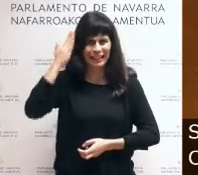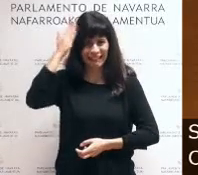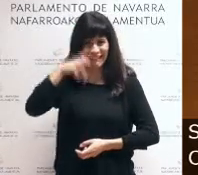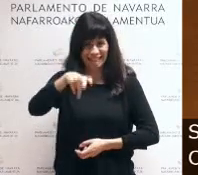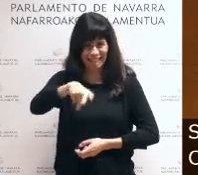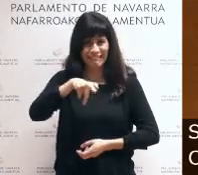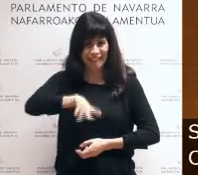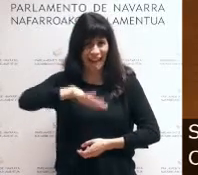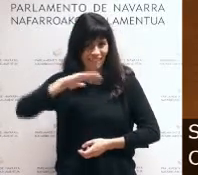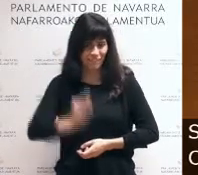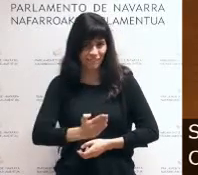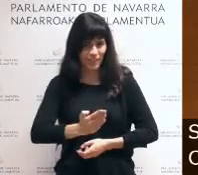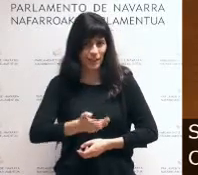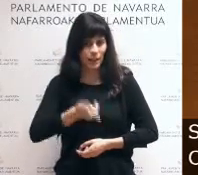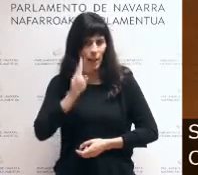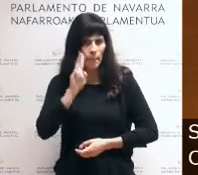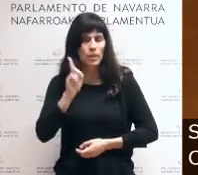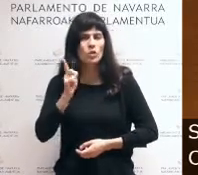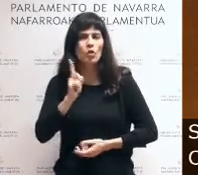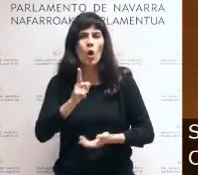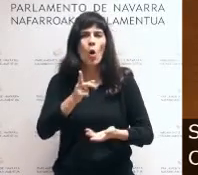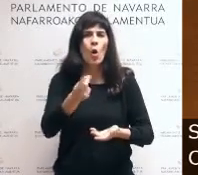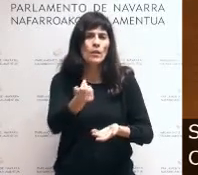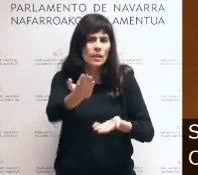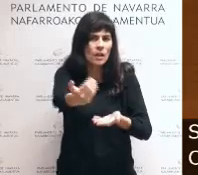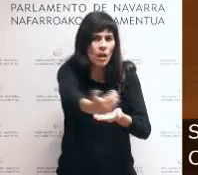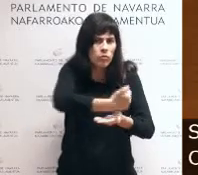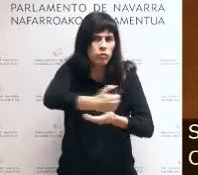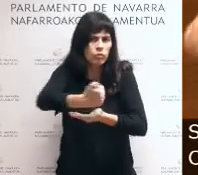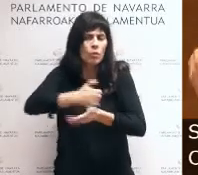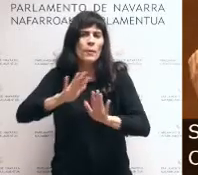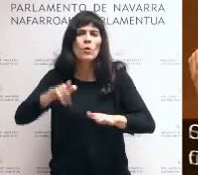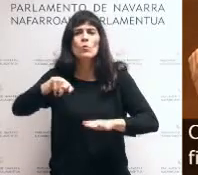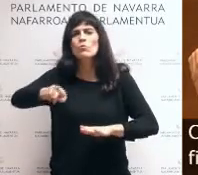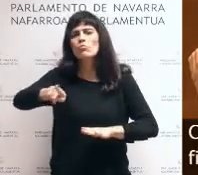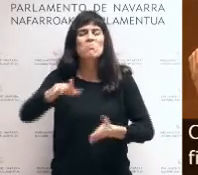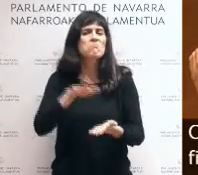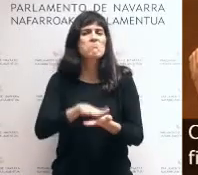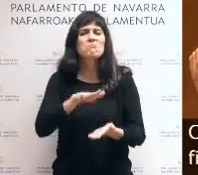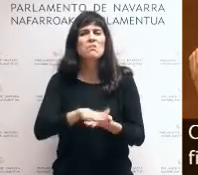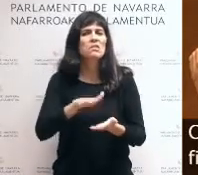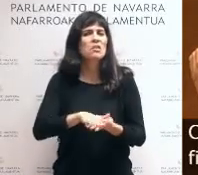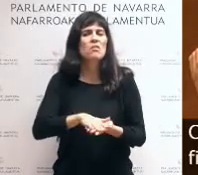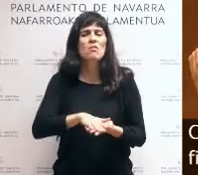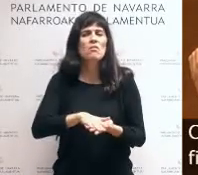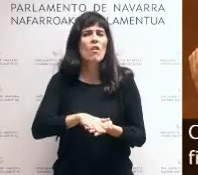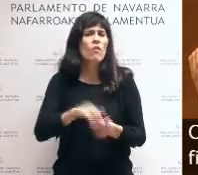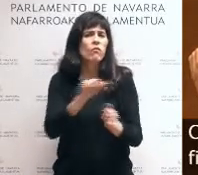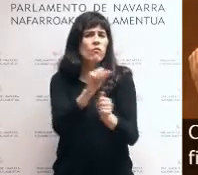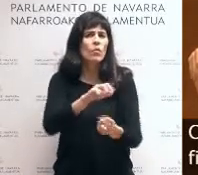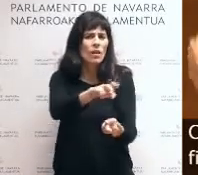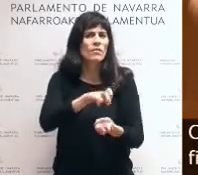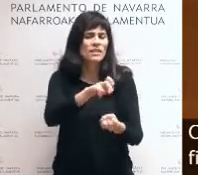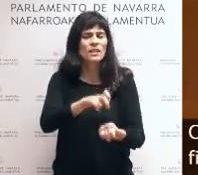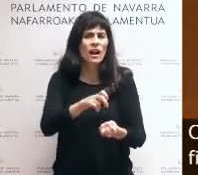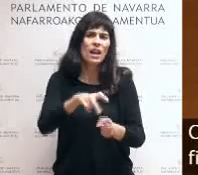el punto de la recaudación y ustedes se conforman con mirar nuestro régimen fiscal como una herramienta para recaudar más,